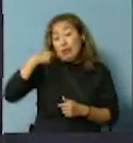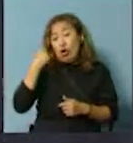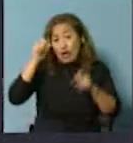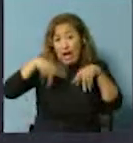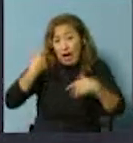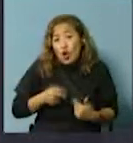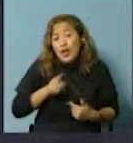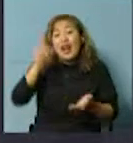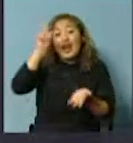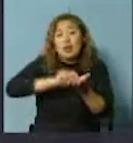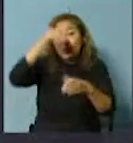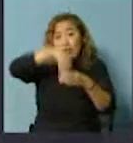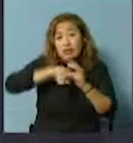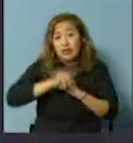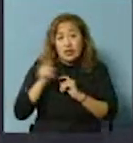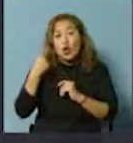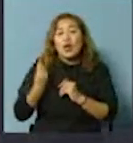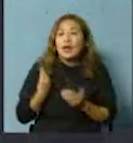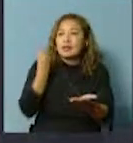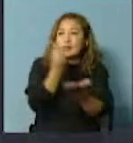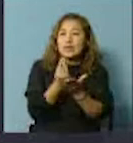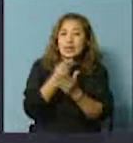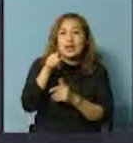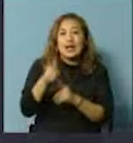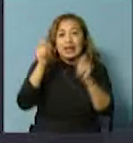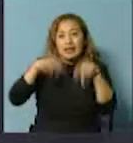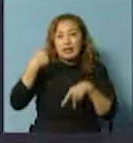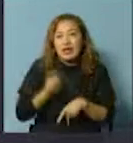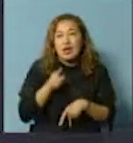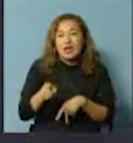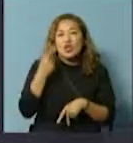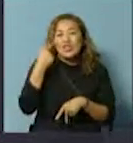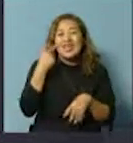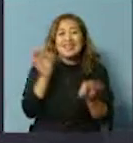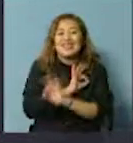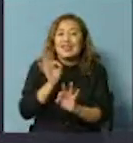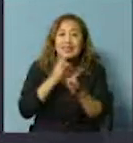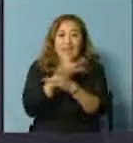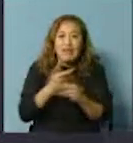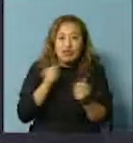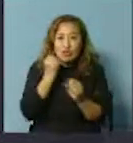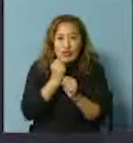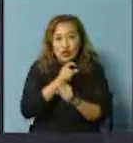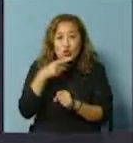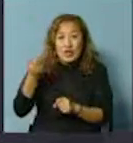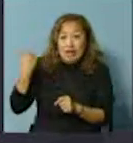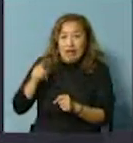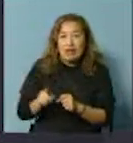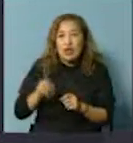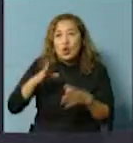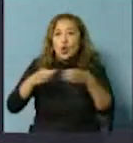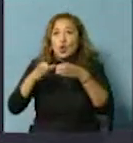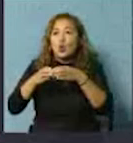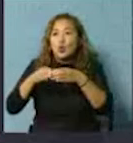en la legislatura va encabezando la lista porque este año ya se le vence el mandato después también está el frente